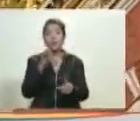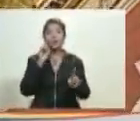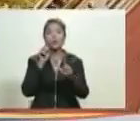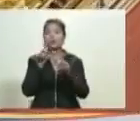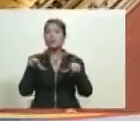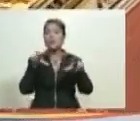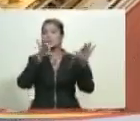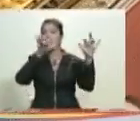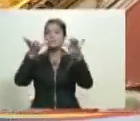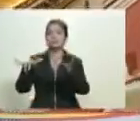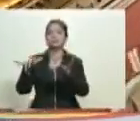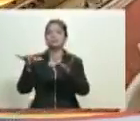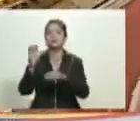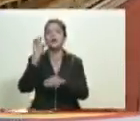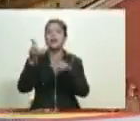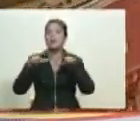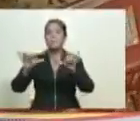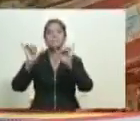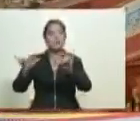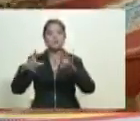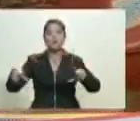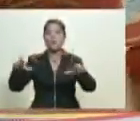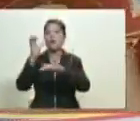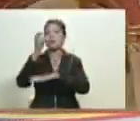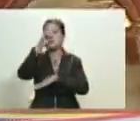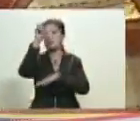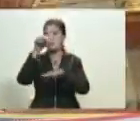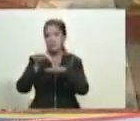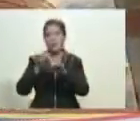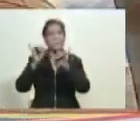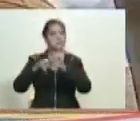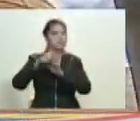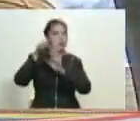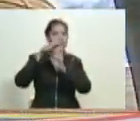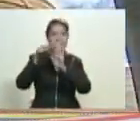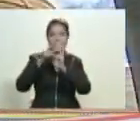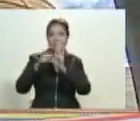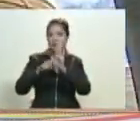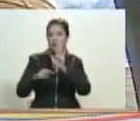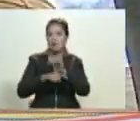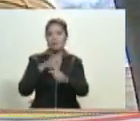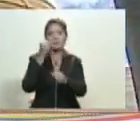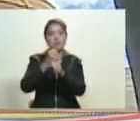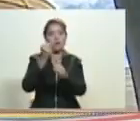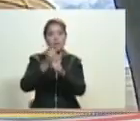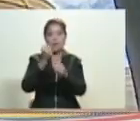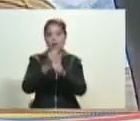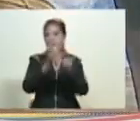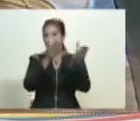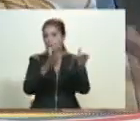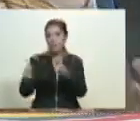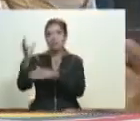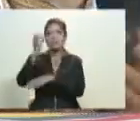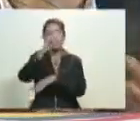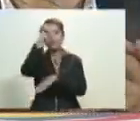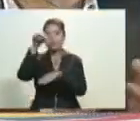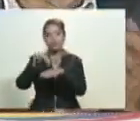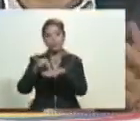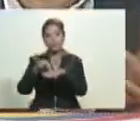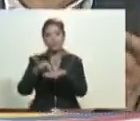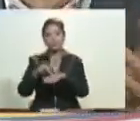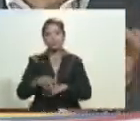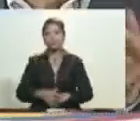sede el Palacio Federal Legislativo y se regirá por el Estatuto de Funcionamiento de la Asamblea